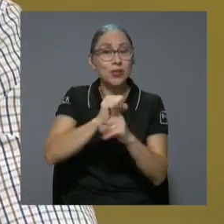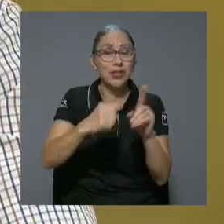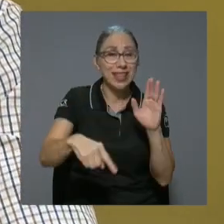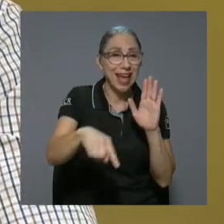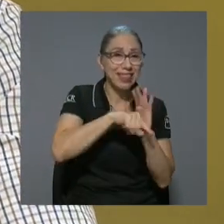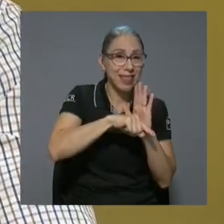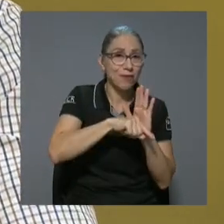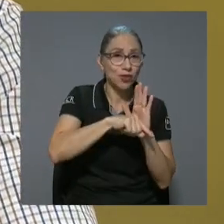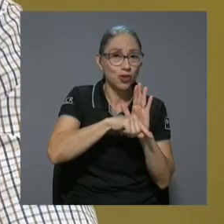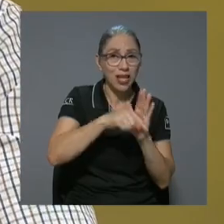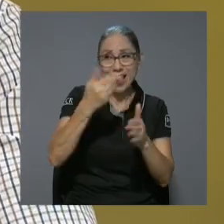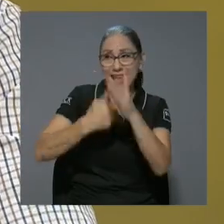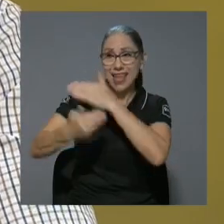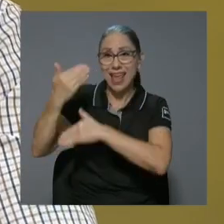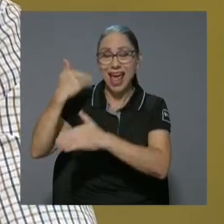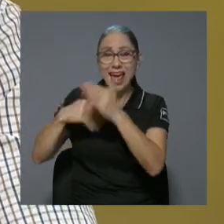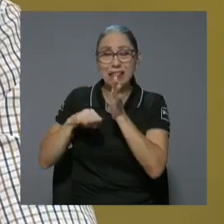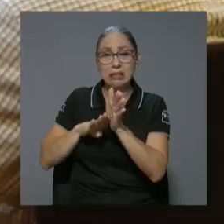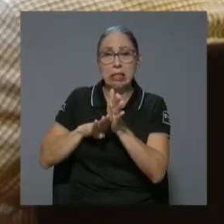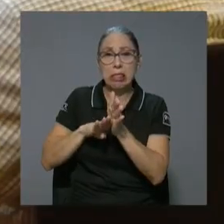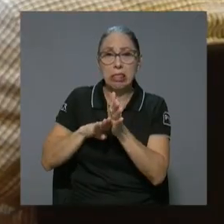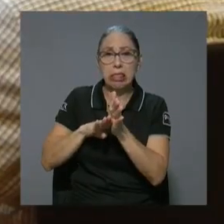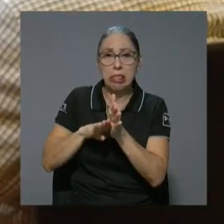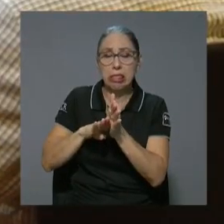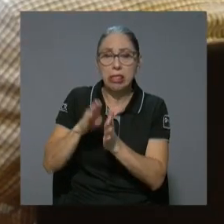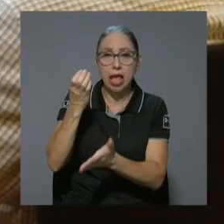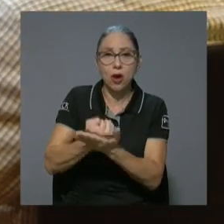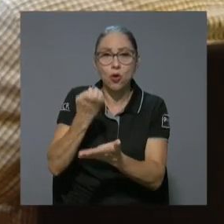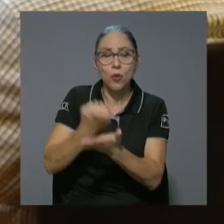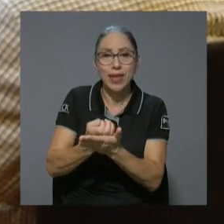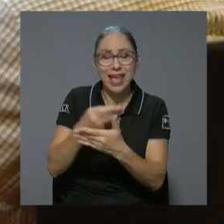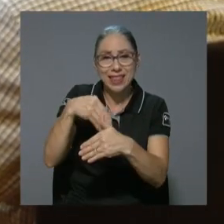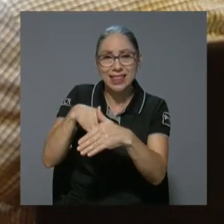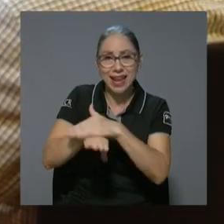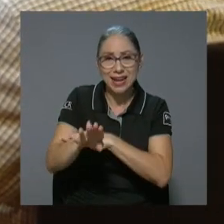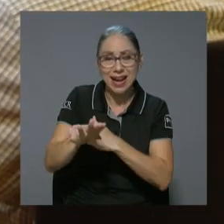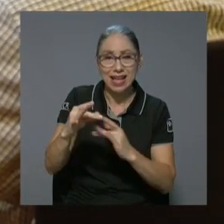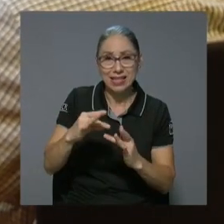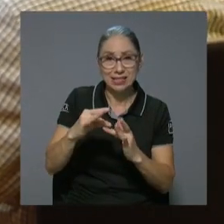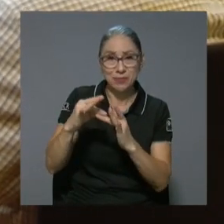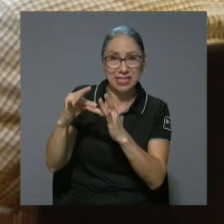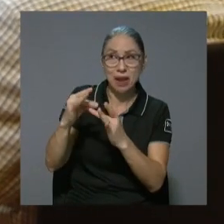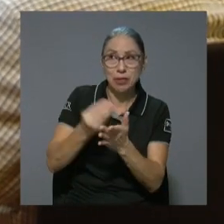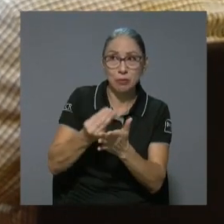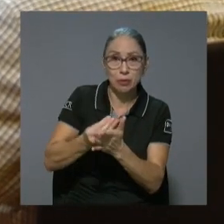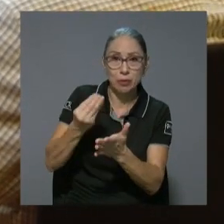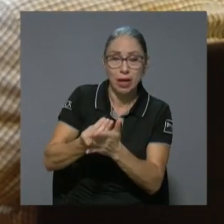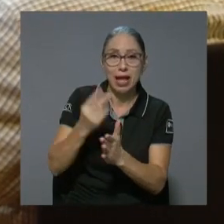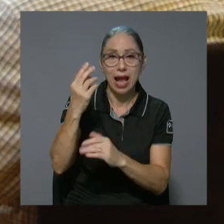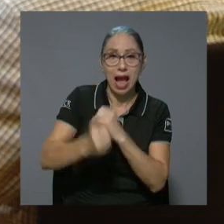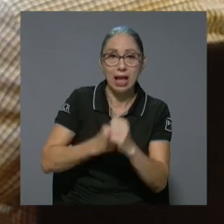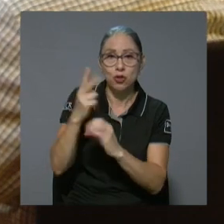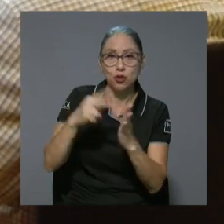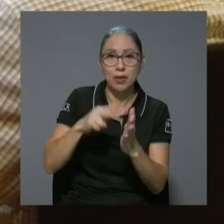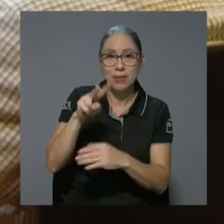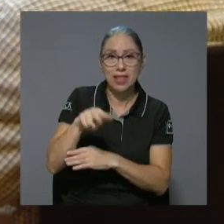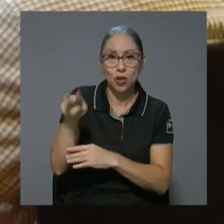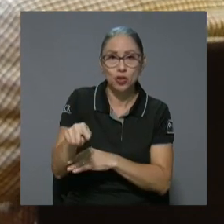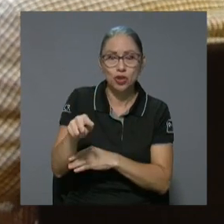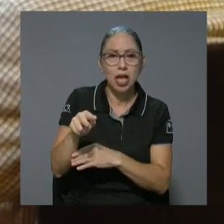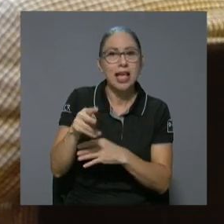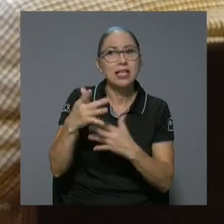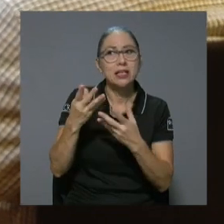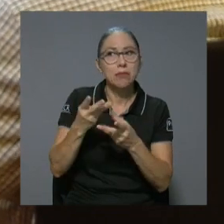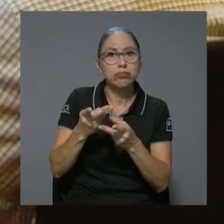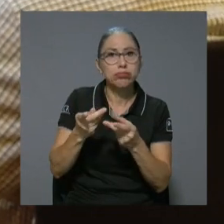desaceleraron la economía interna, especialmente el consumo y la inversión en el 2022, fueron diluyéndose, fueron desapareciendo, y la economía empezó a retomar un